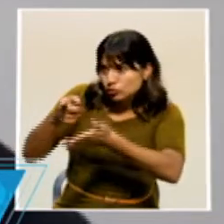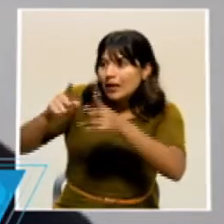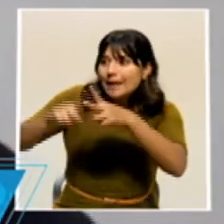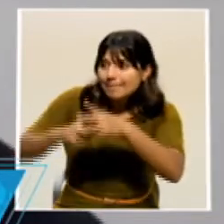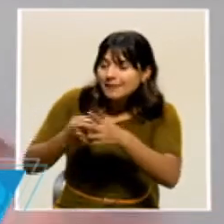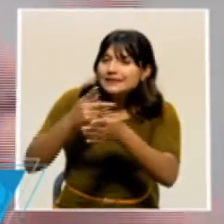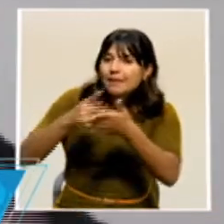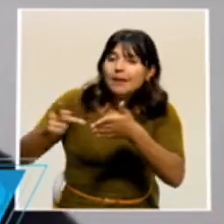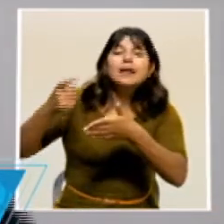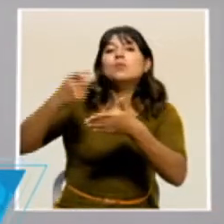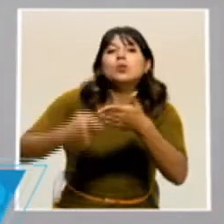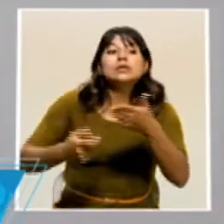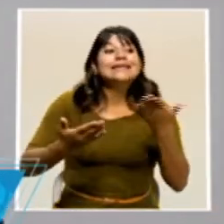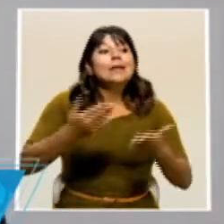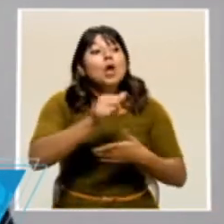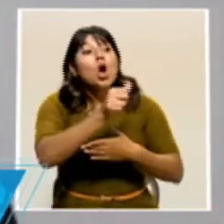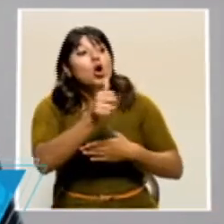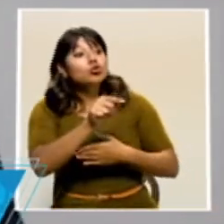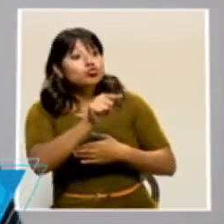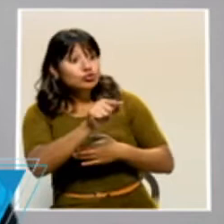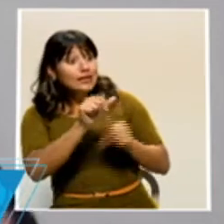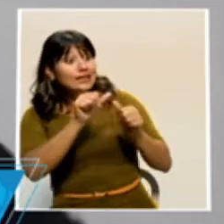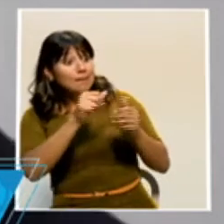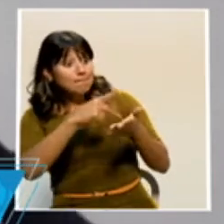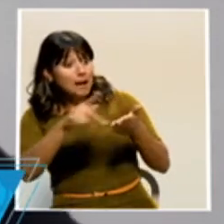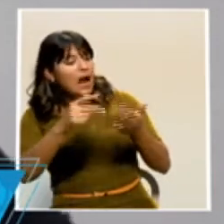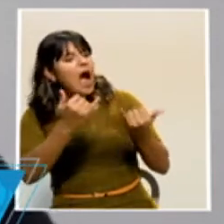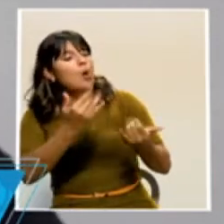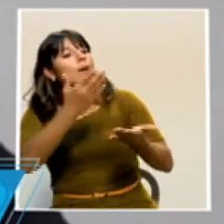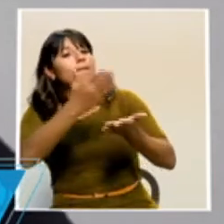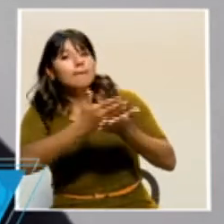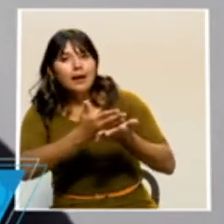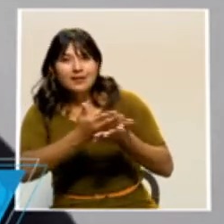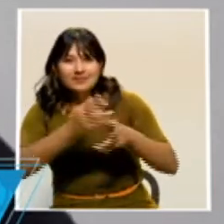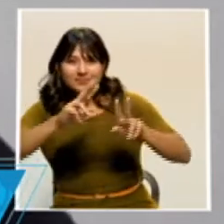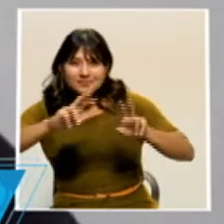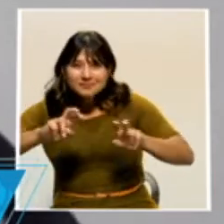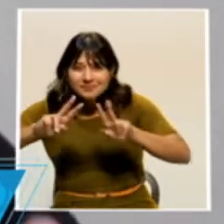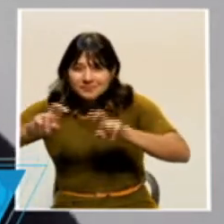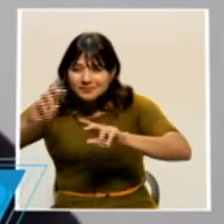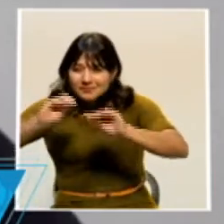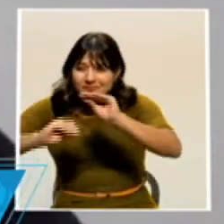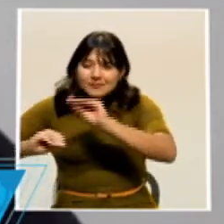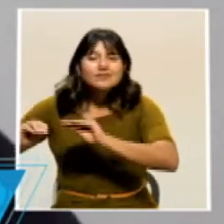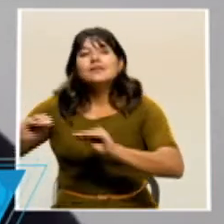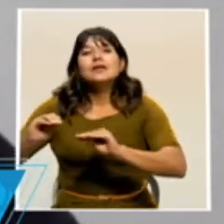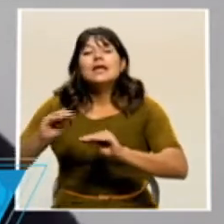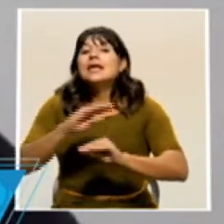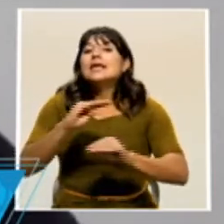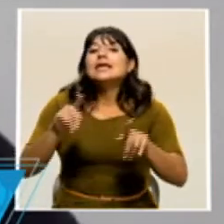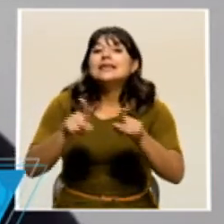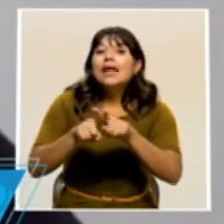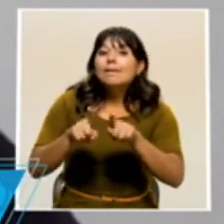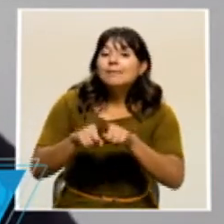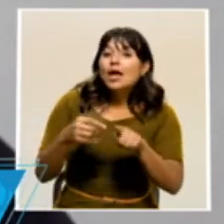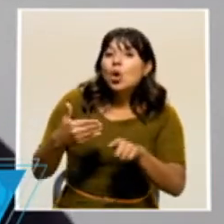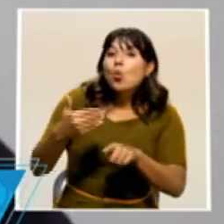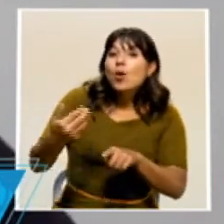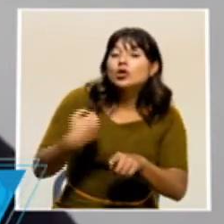se incentiven, se desarrollen, que se le ponga un plazo. Pero además, cuando vamos a exonerar, deberíamos de verificar que hay